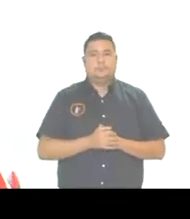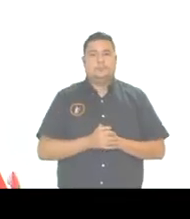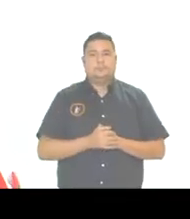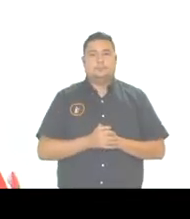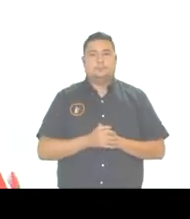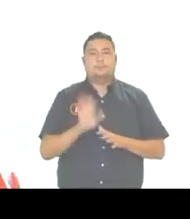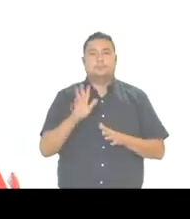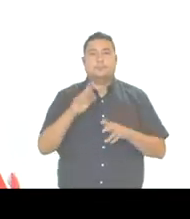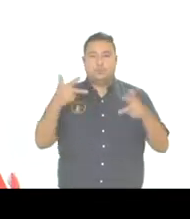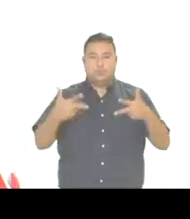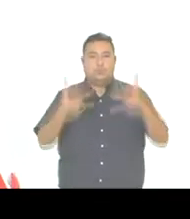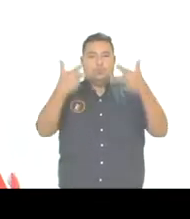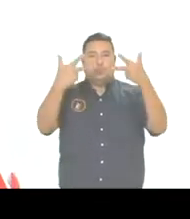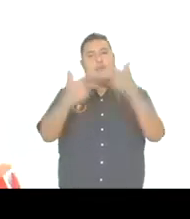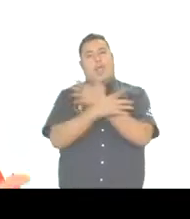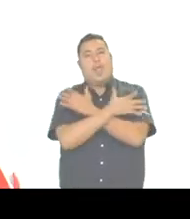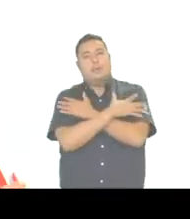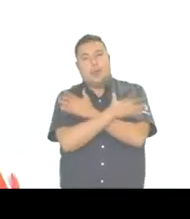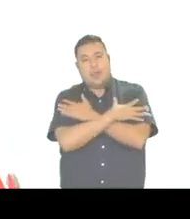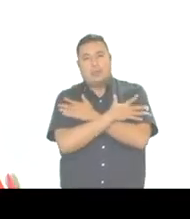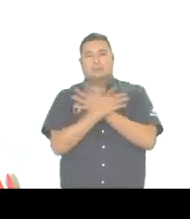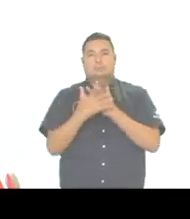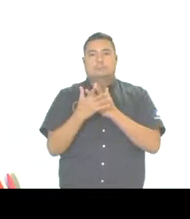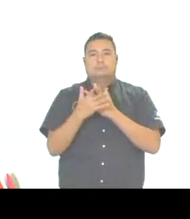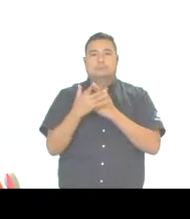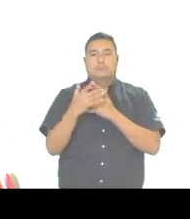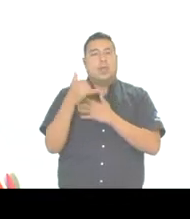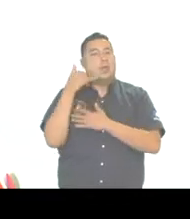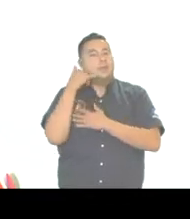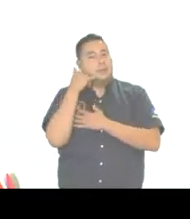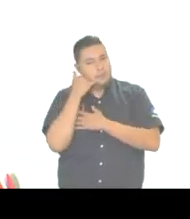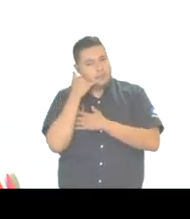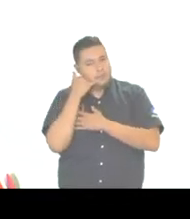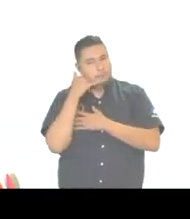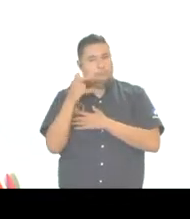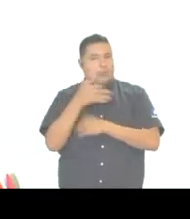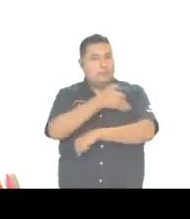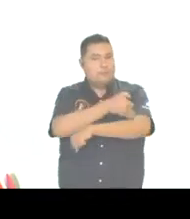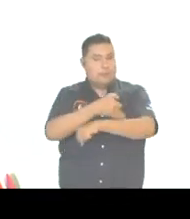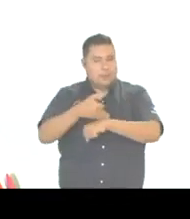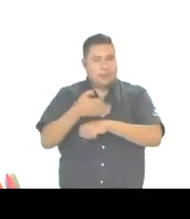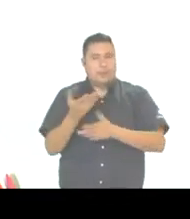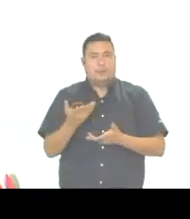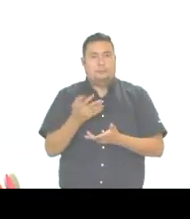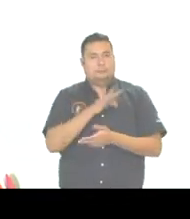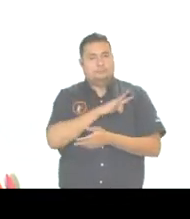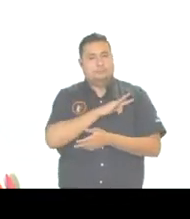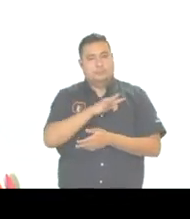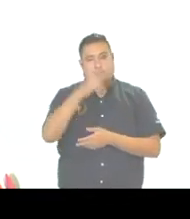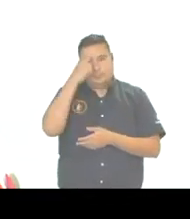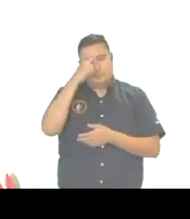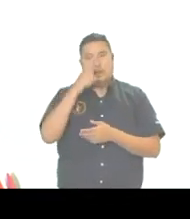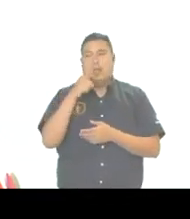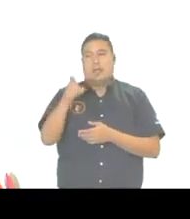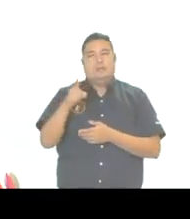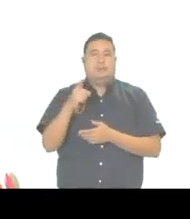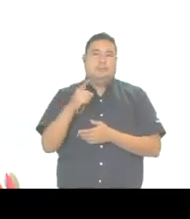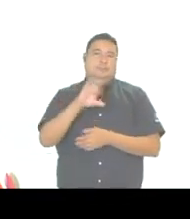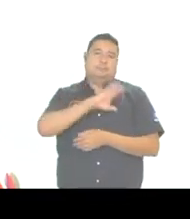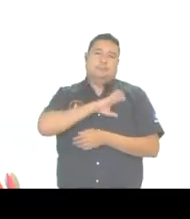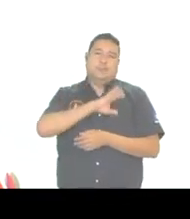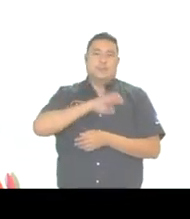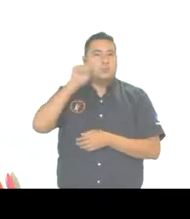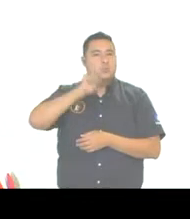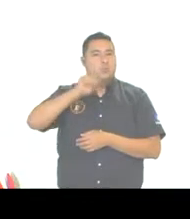mandar abrazos virtuales, a hablar por teléfono con aquellas personas que han hecho mucho